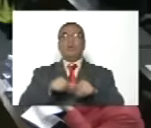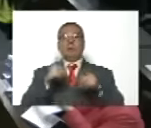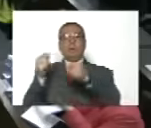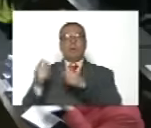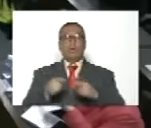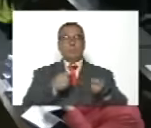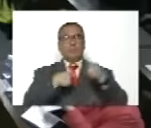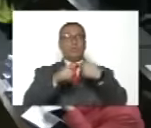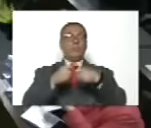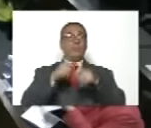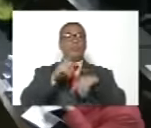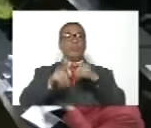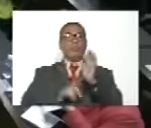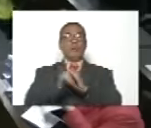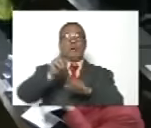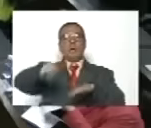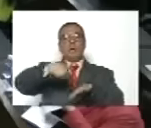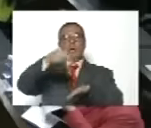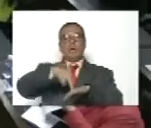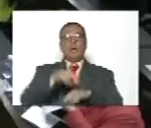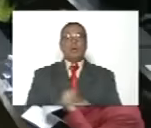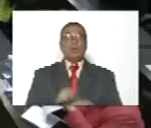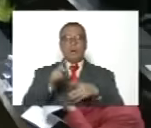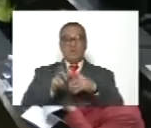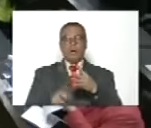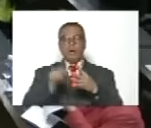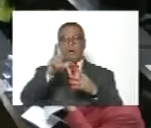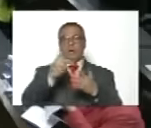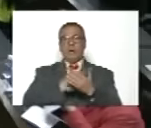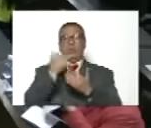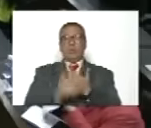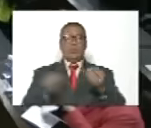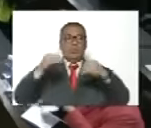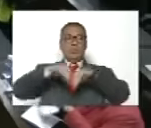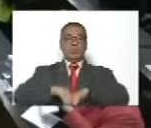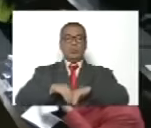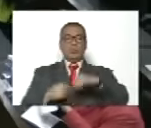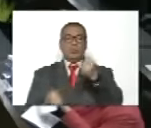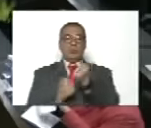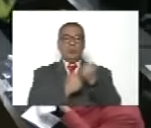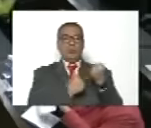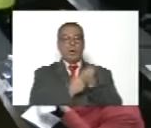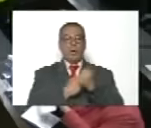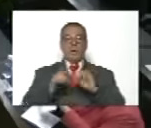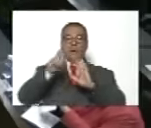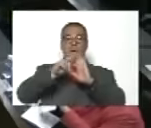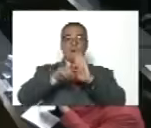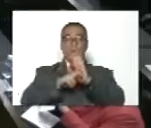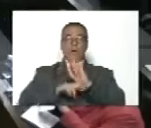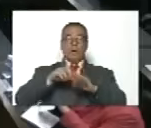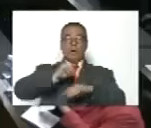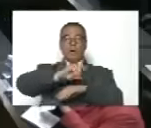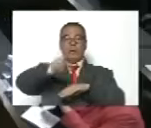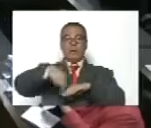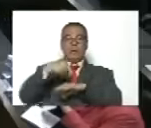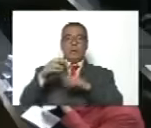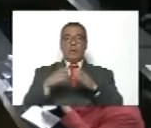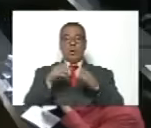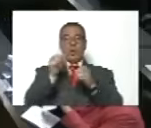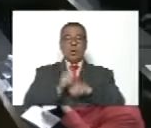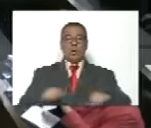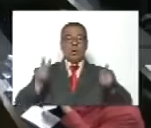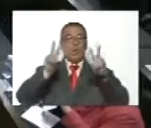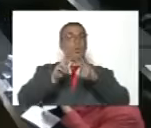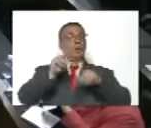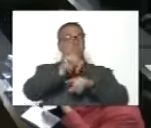Economía, Finanzas y Desarrollo Nacional. Tercero, proyecto de acuerdo en respaldo a la resolución de la Asamblea General de la ONU